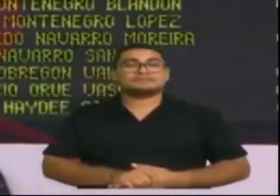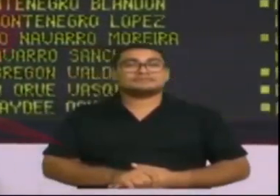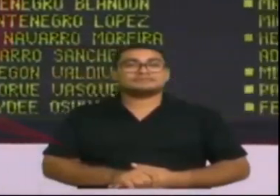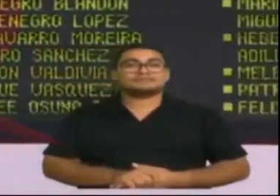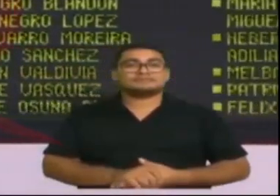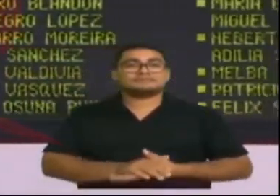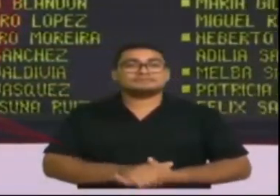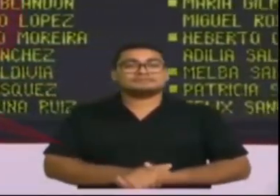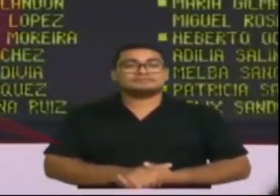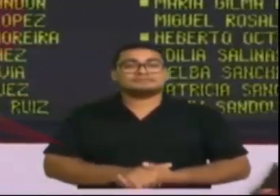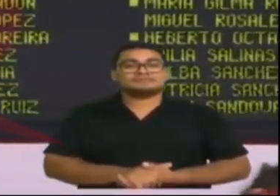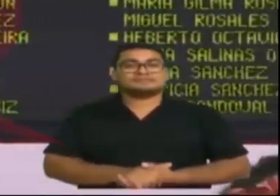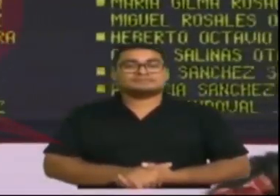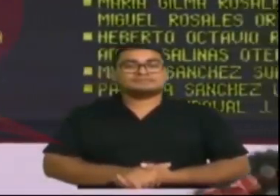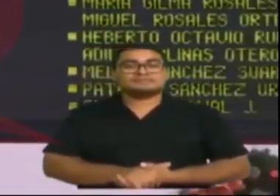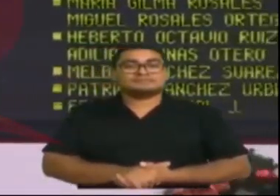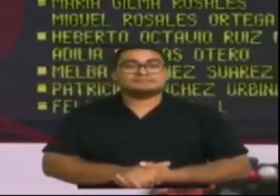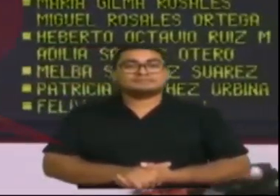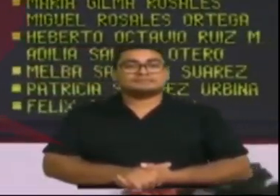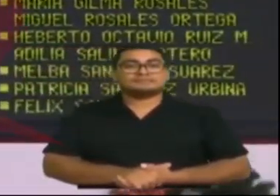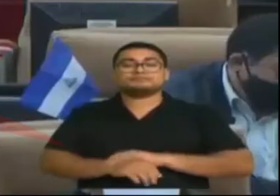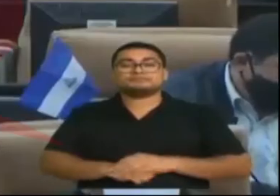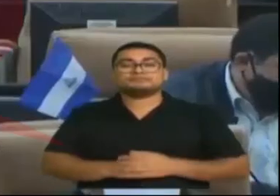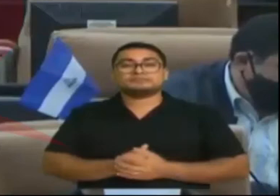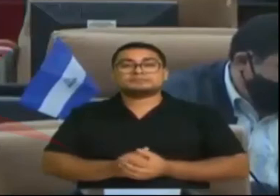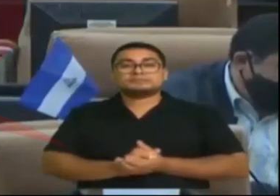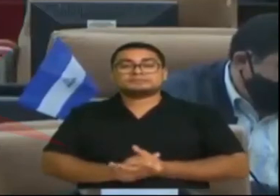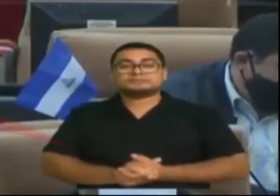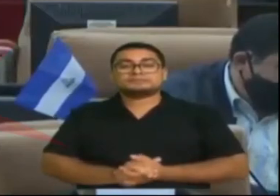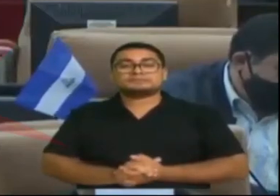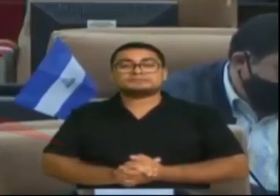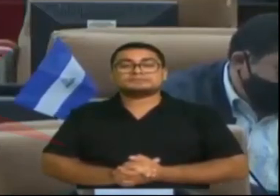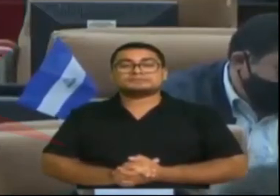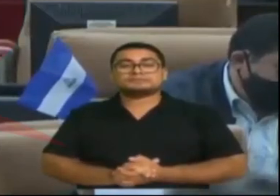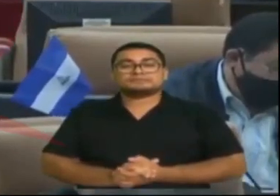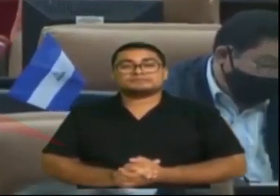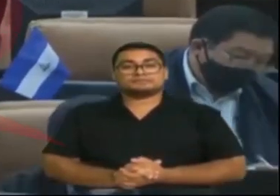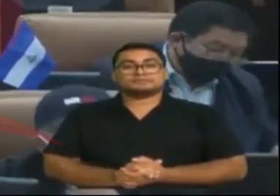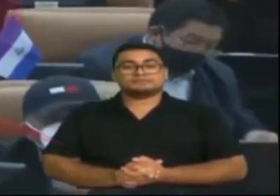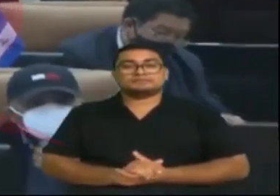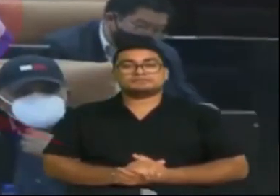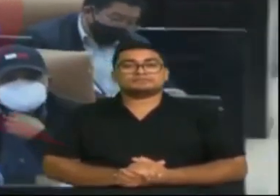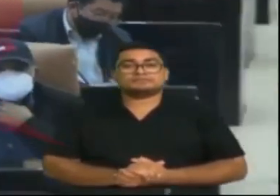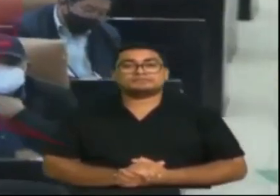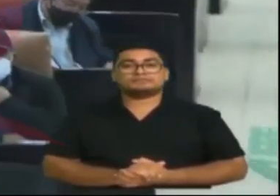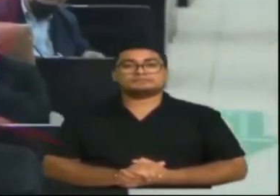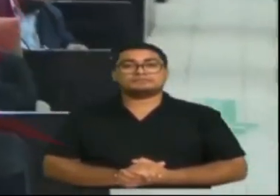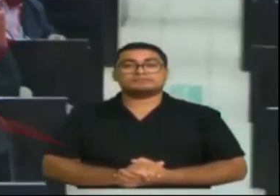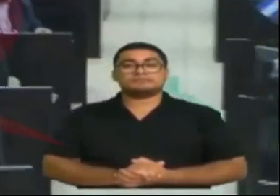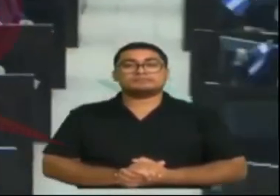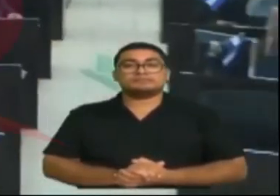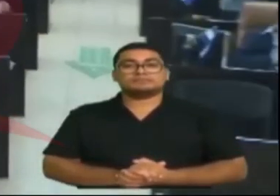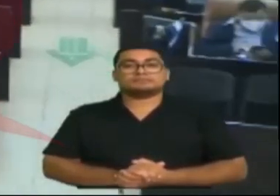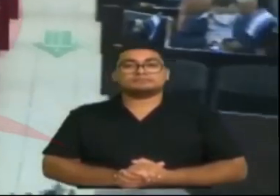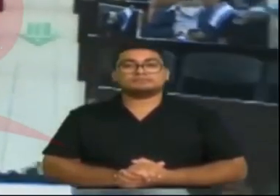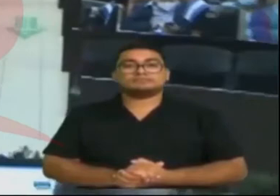las sanciones que se le habían sido impuestas por Estados Unidos, pero también la petición de los miembros del partido que habían sido destituidos y que